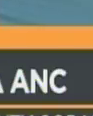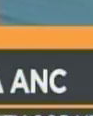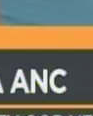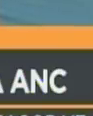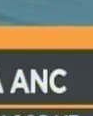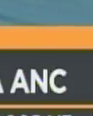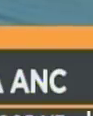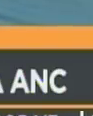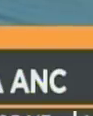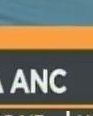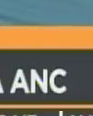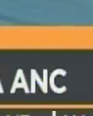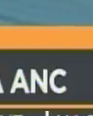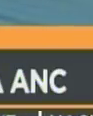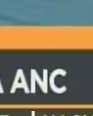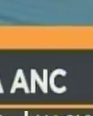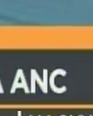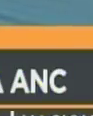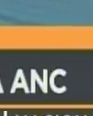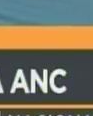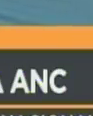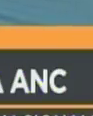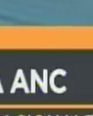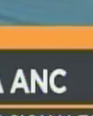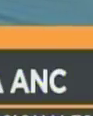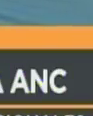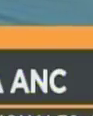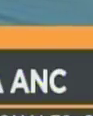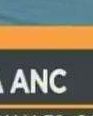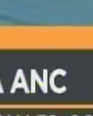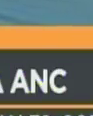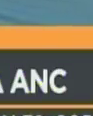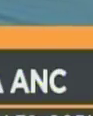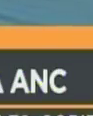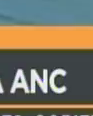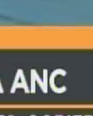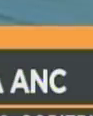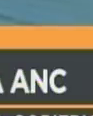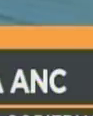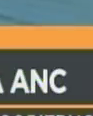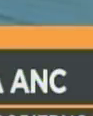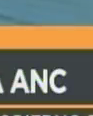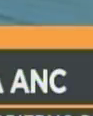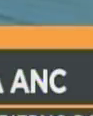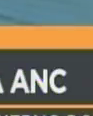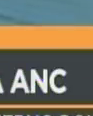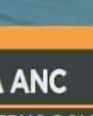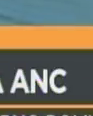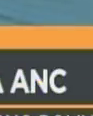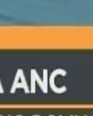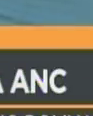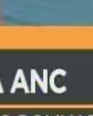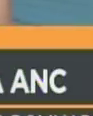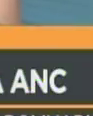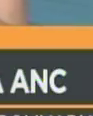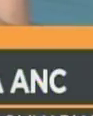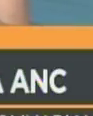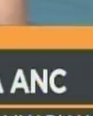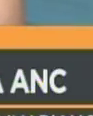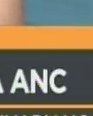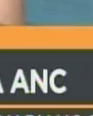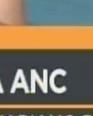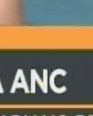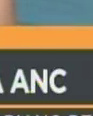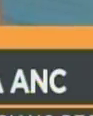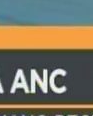traídos desde otras experiencias, como en el caso de Ucrania, de Libia, de Irak, los centros imperiales se